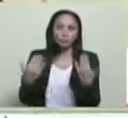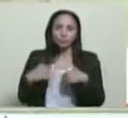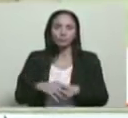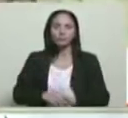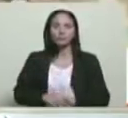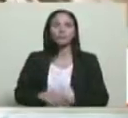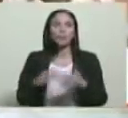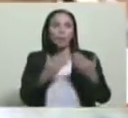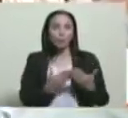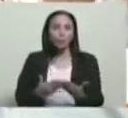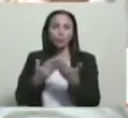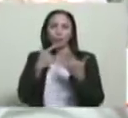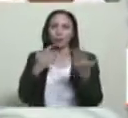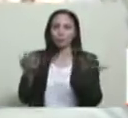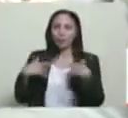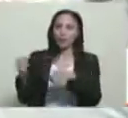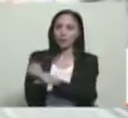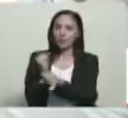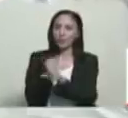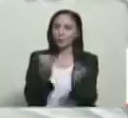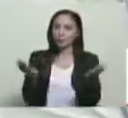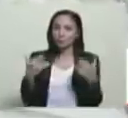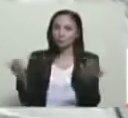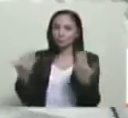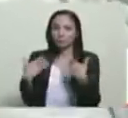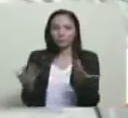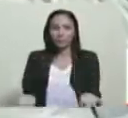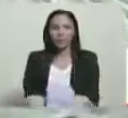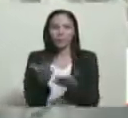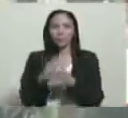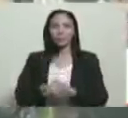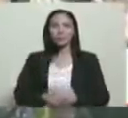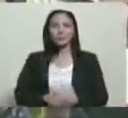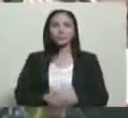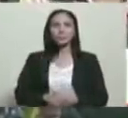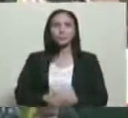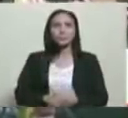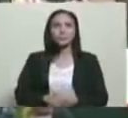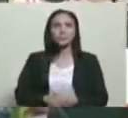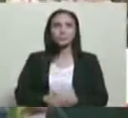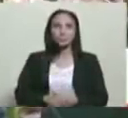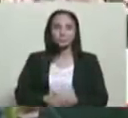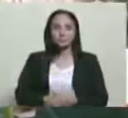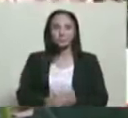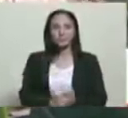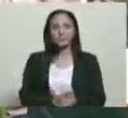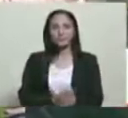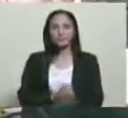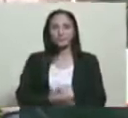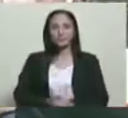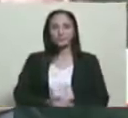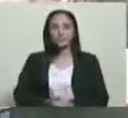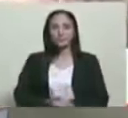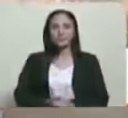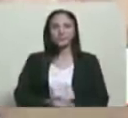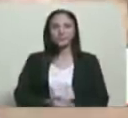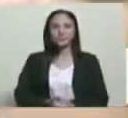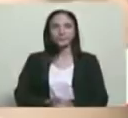a estudiar, a trabajar, a producir, a sonreírle al futuro, a construir el futuro.